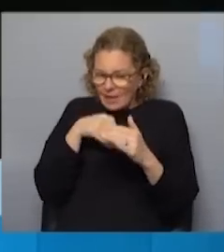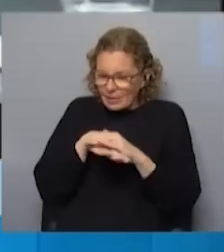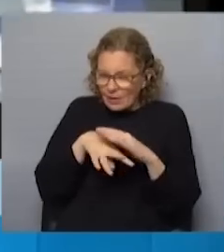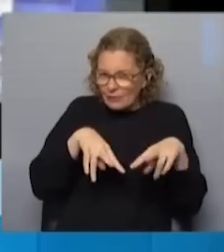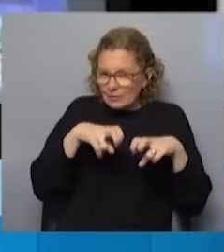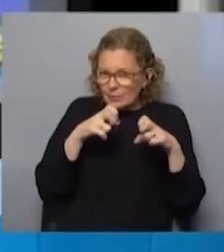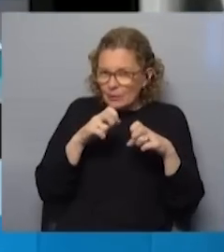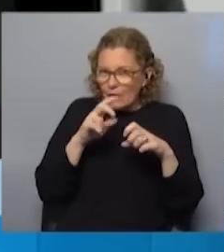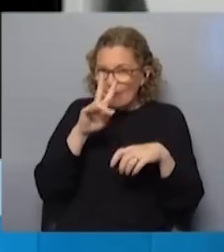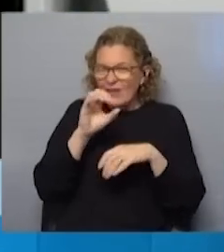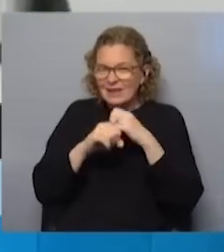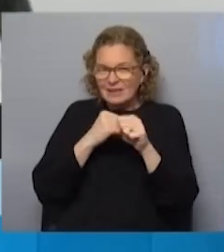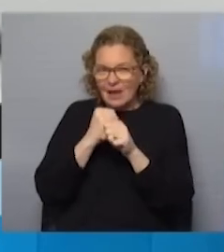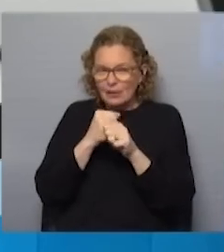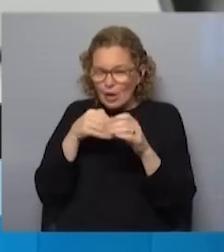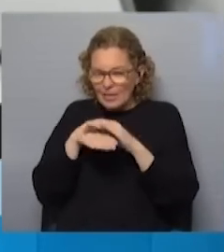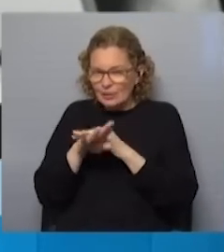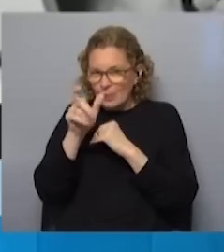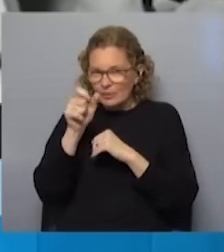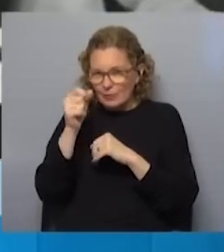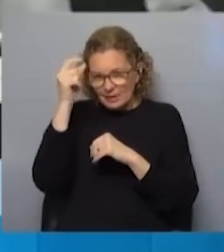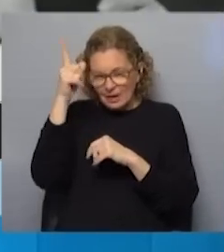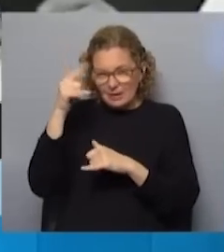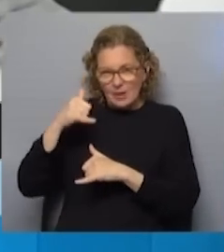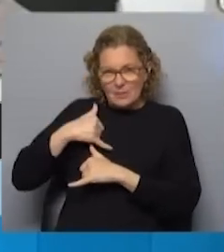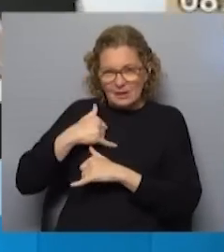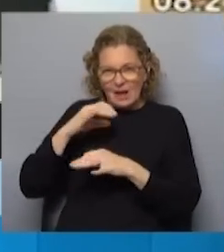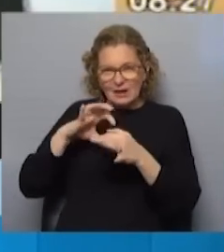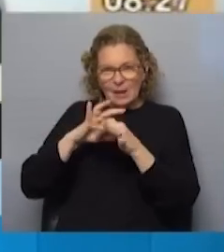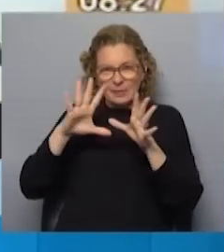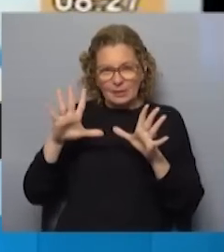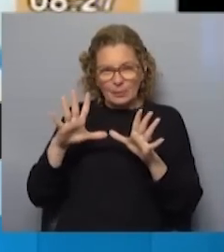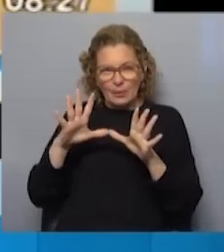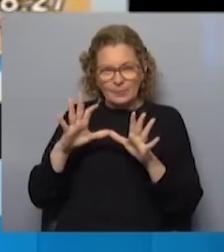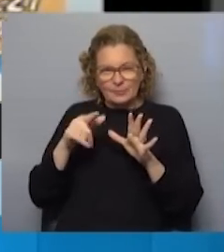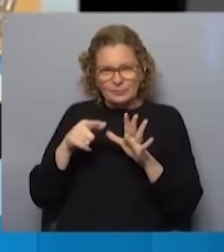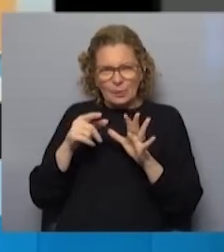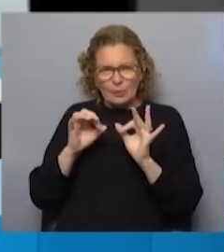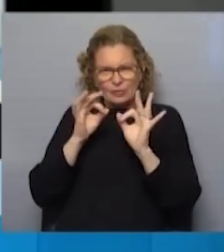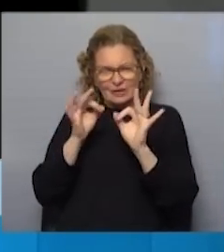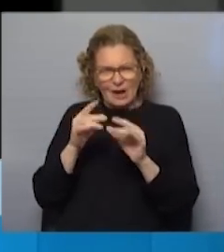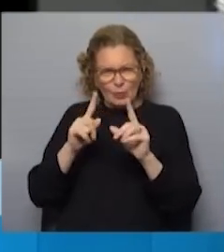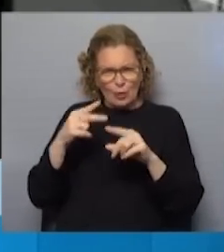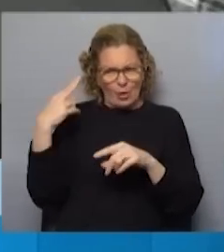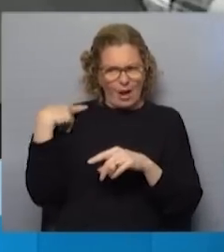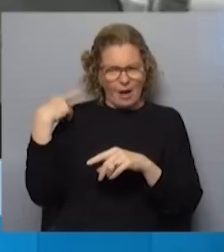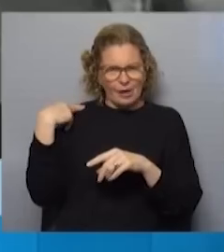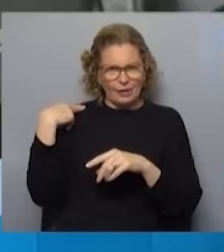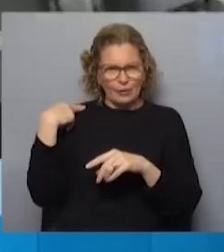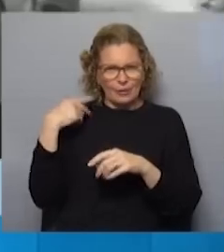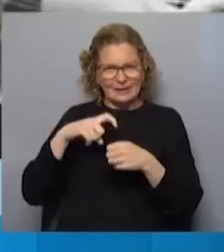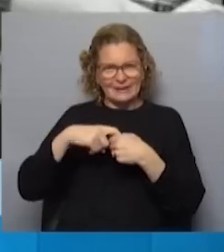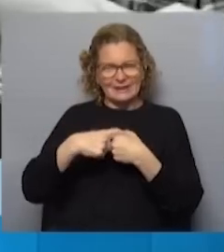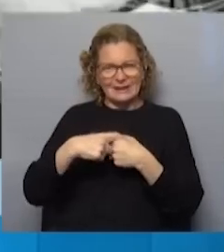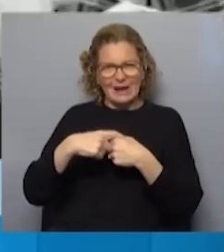durante 20 años como infiltrado de inteligencia militar en tiempos democracia alcanzando inclusive algunos cargos jerárquicos en el